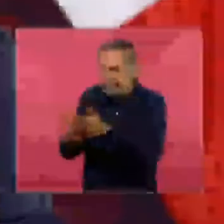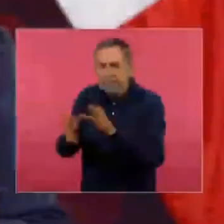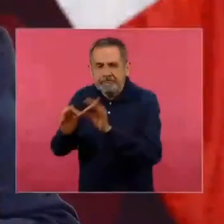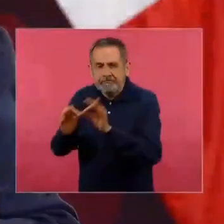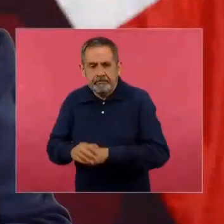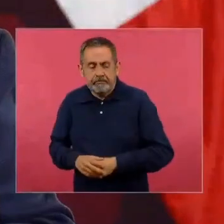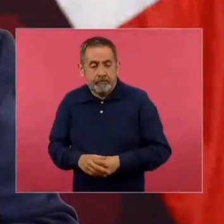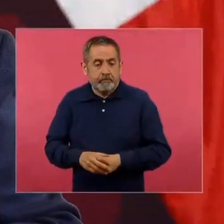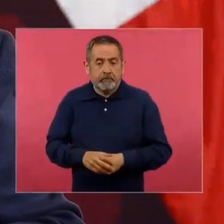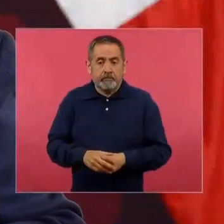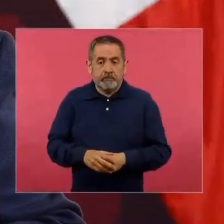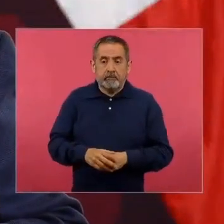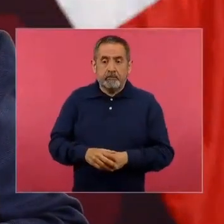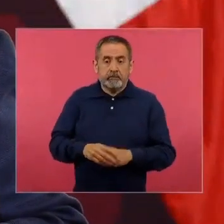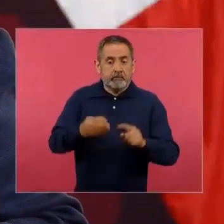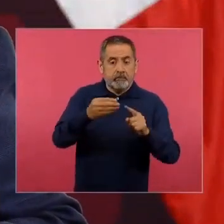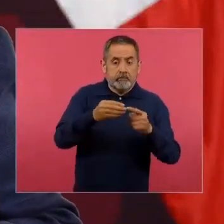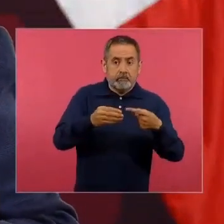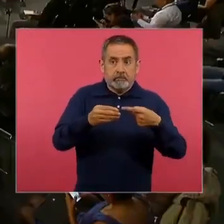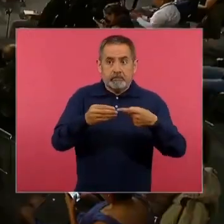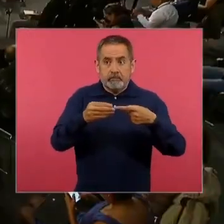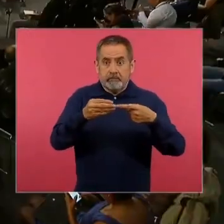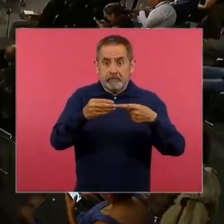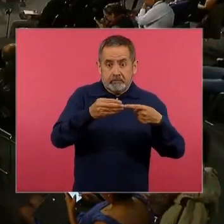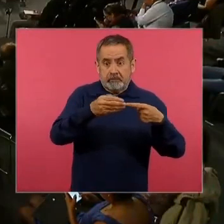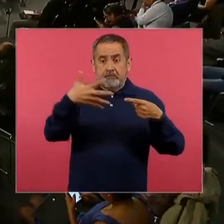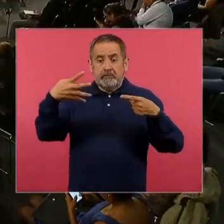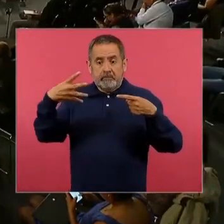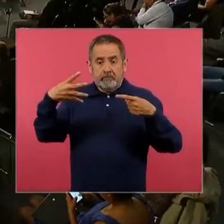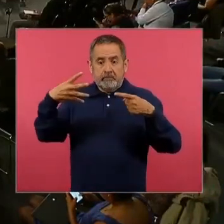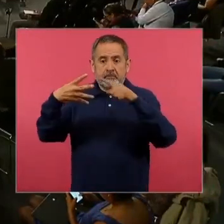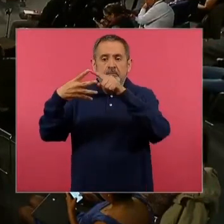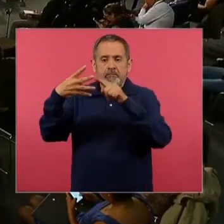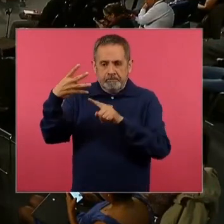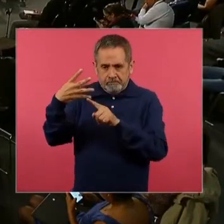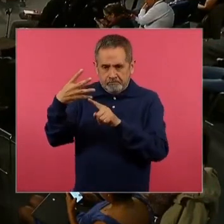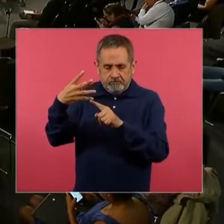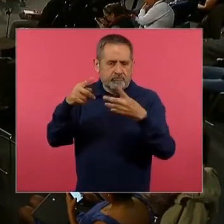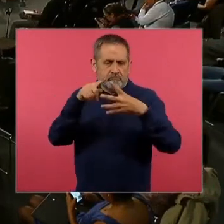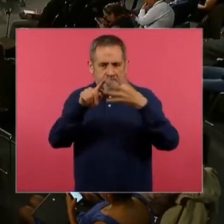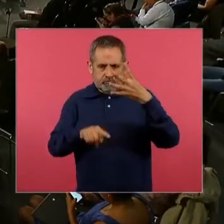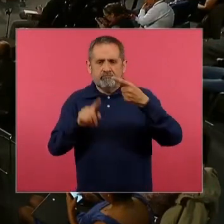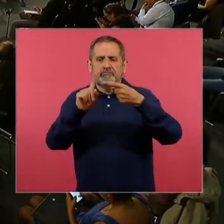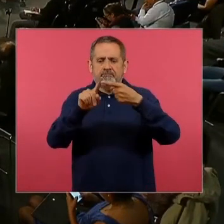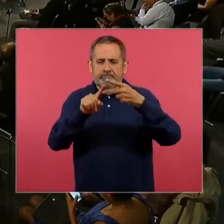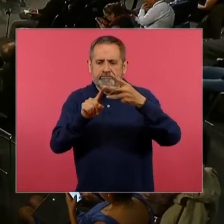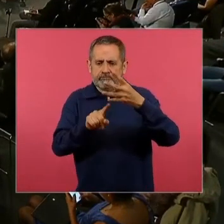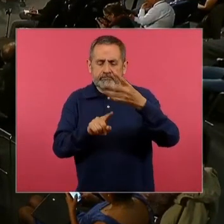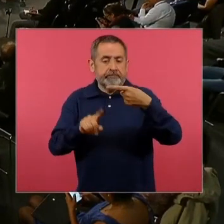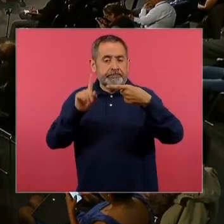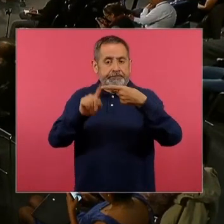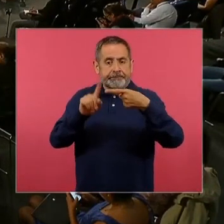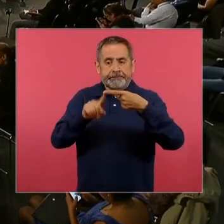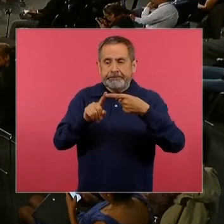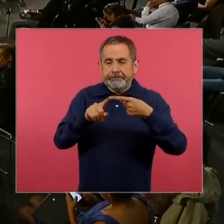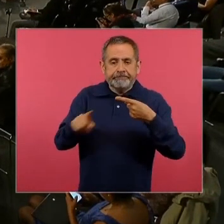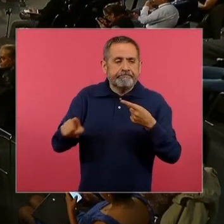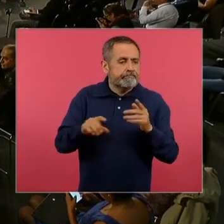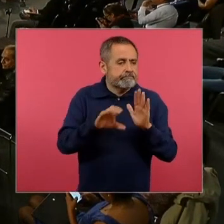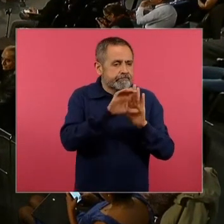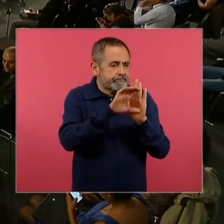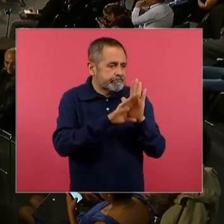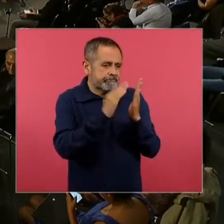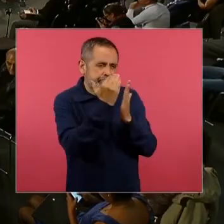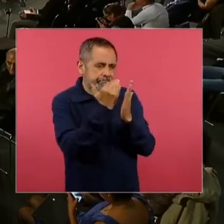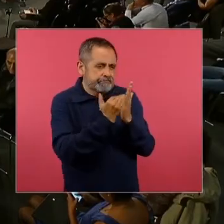cuatro principios fundamentales: la integración curricular. La integración curricular, que está en los